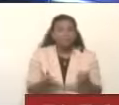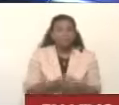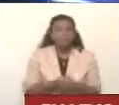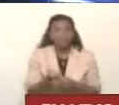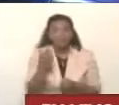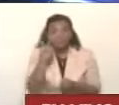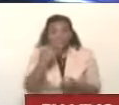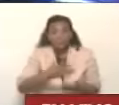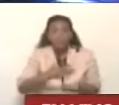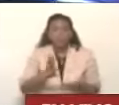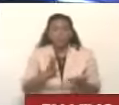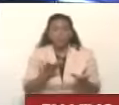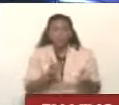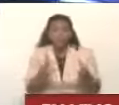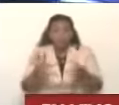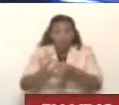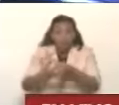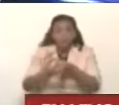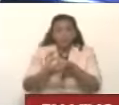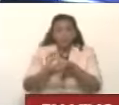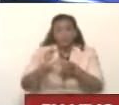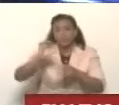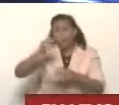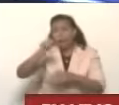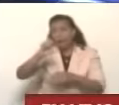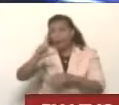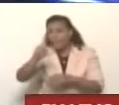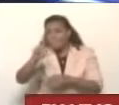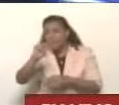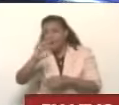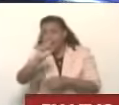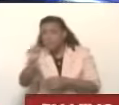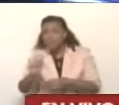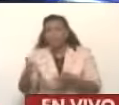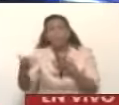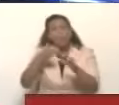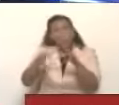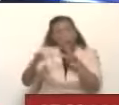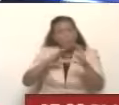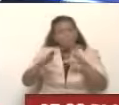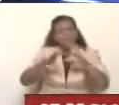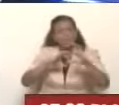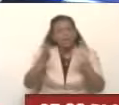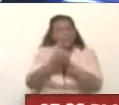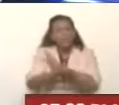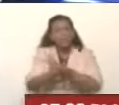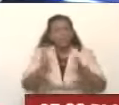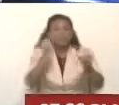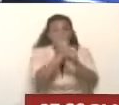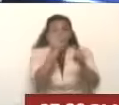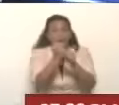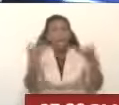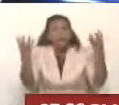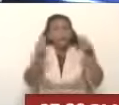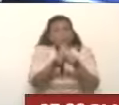Yo y el señor Johan Álvarez hemos conversado para trabajar